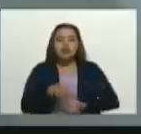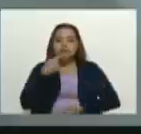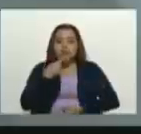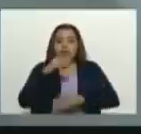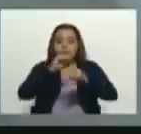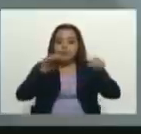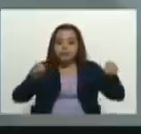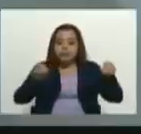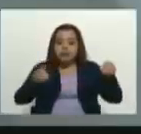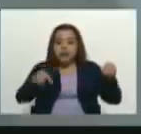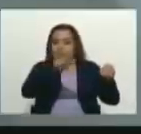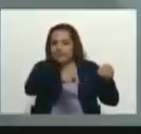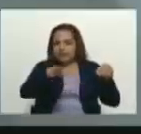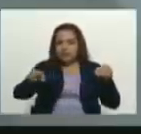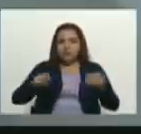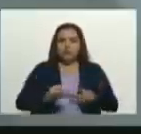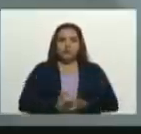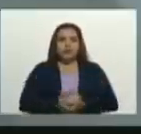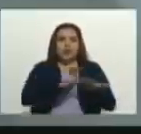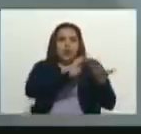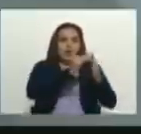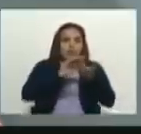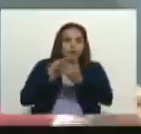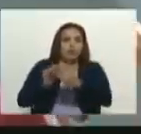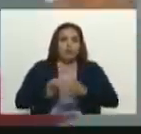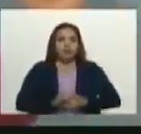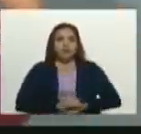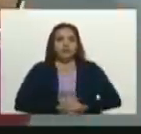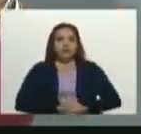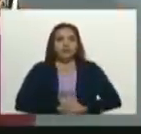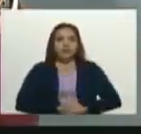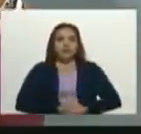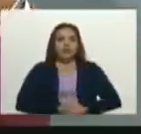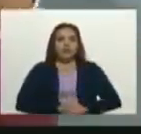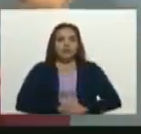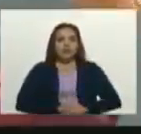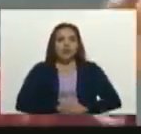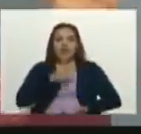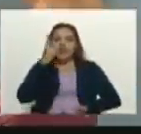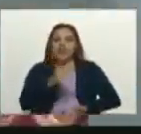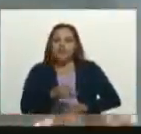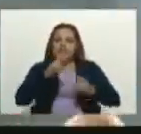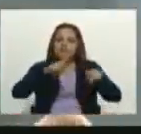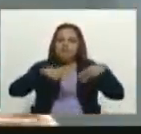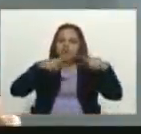al personal, a la comunidad, el mantenimiento,